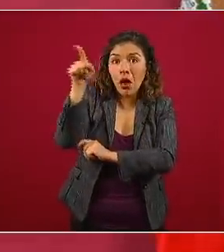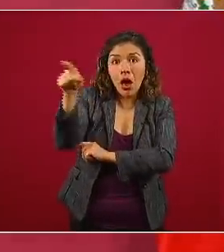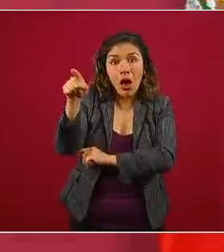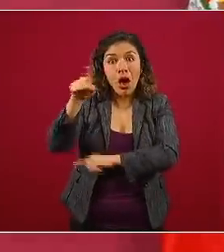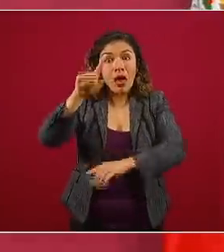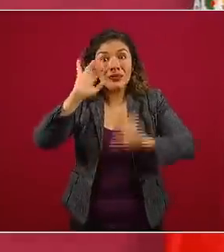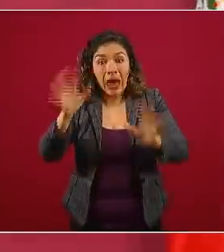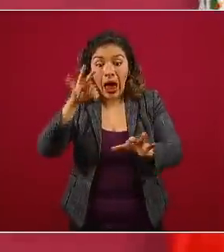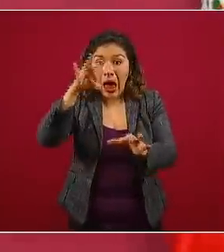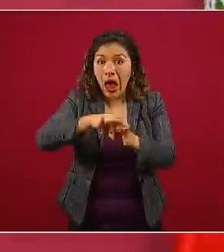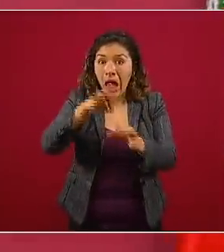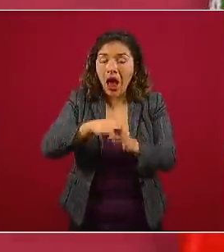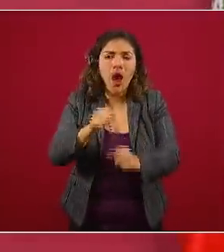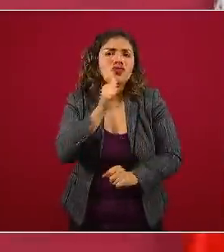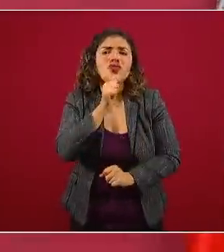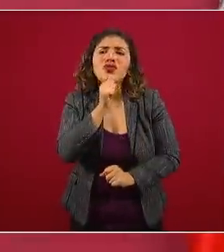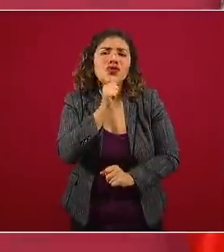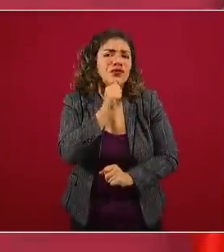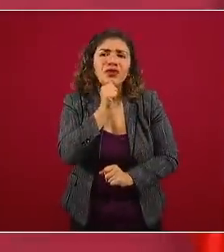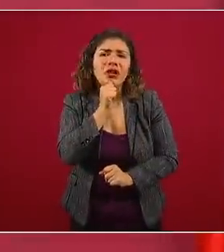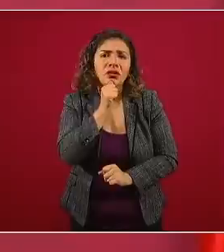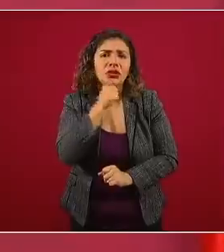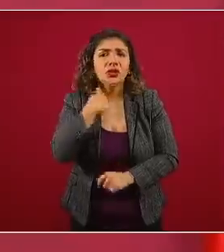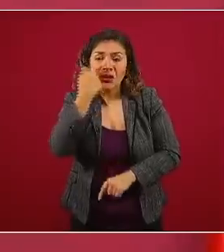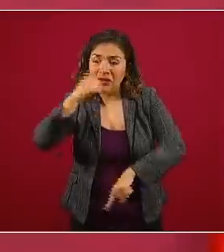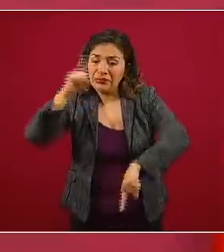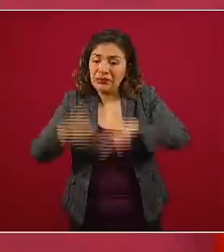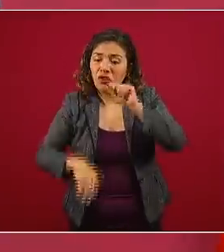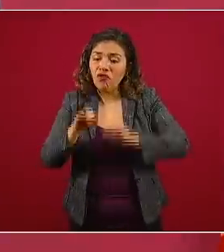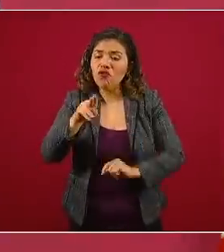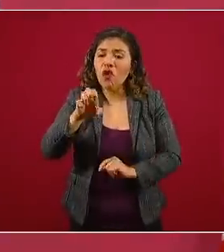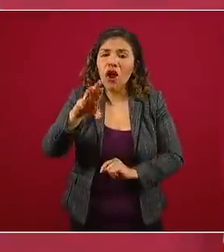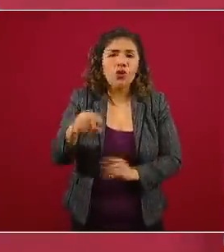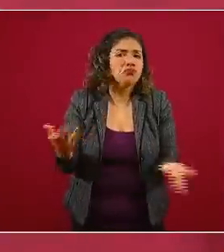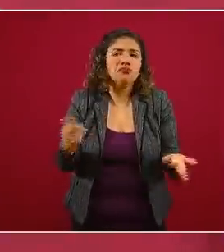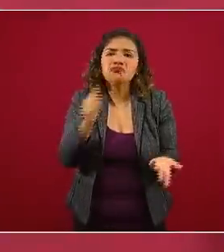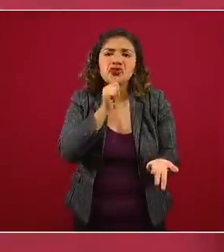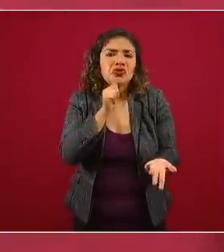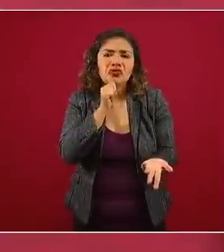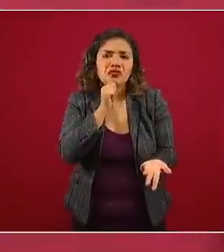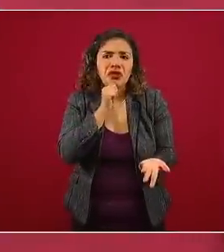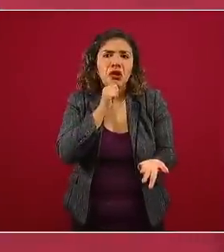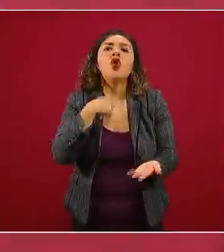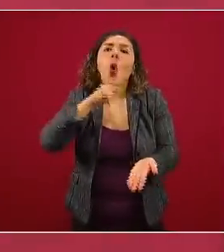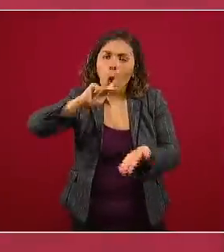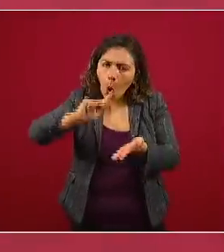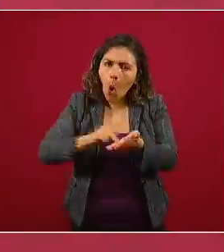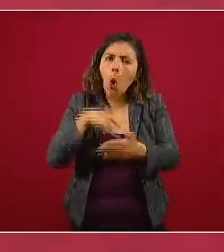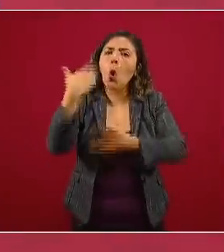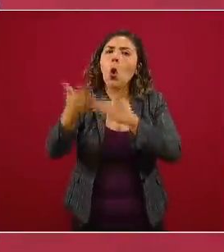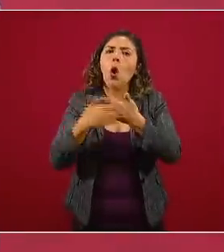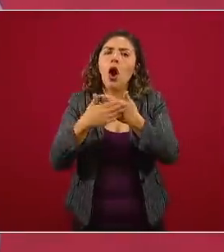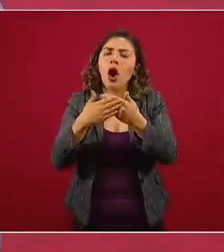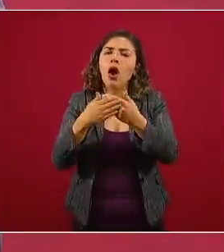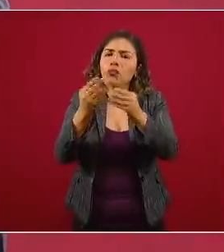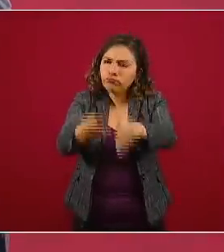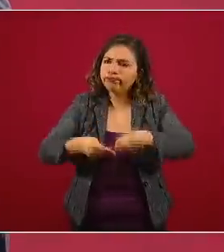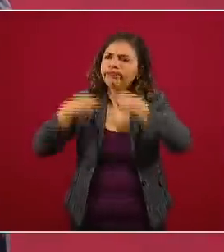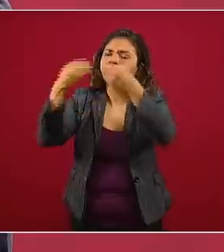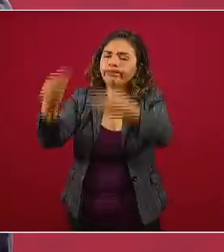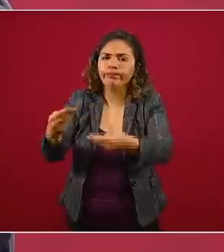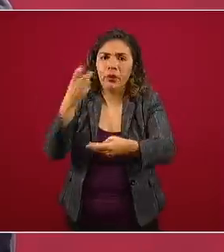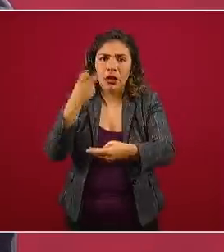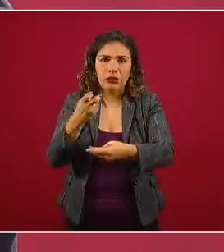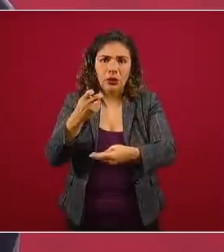el fuero voy de nuevo a enviar la iniciativa